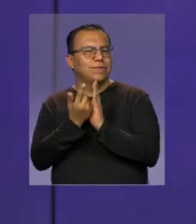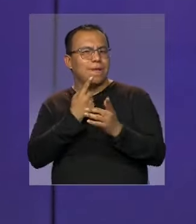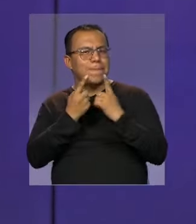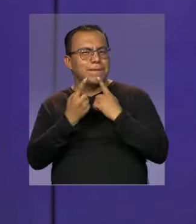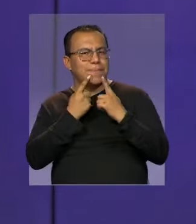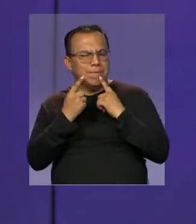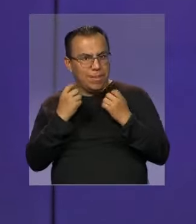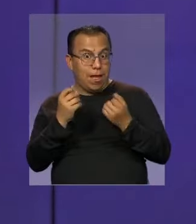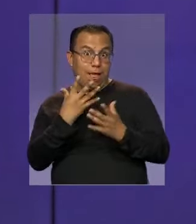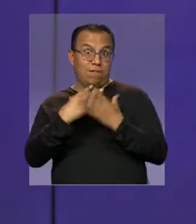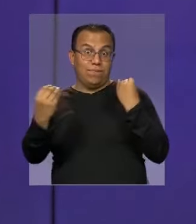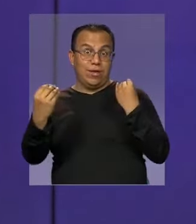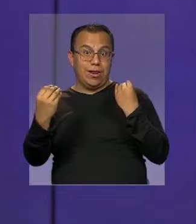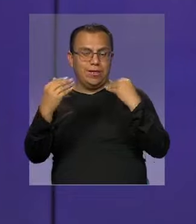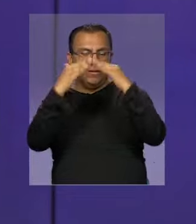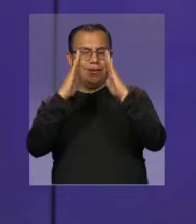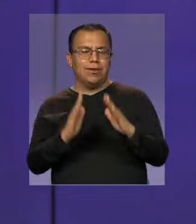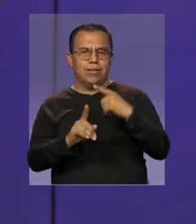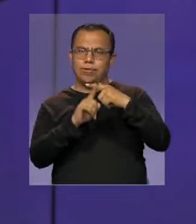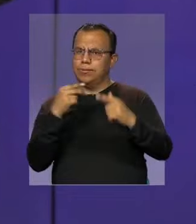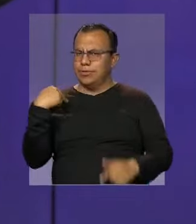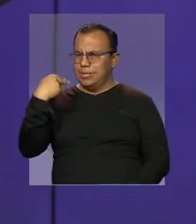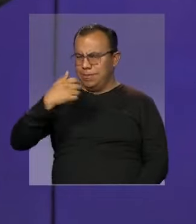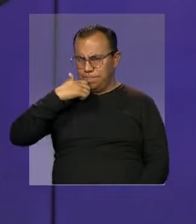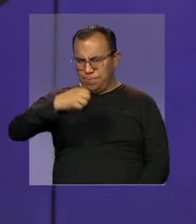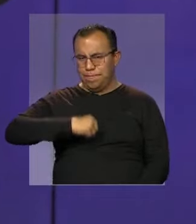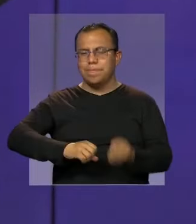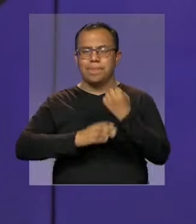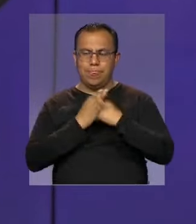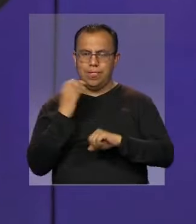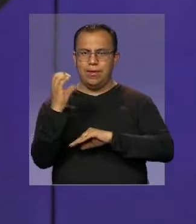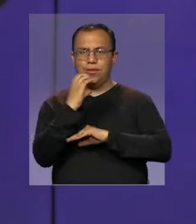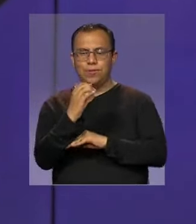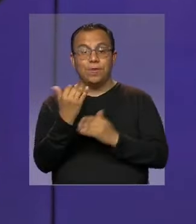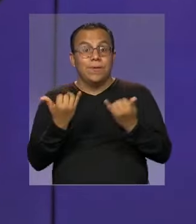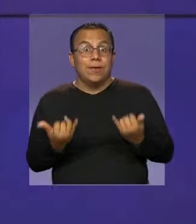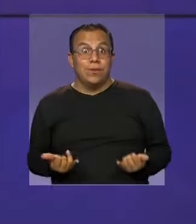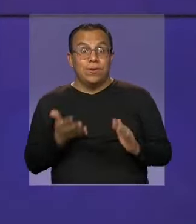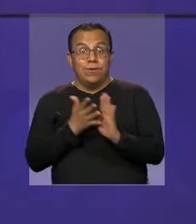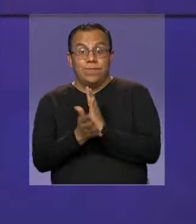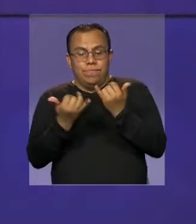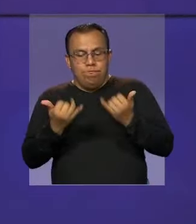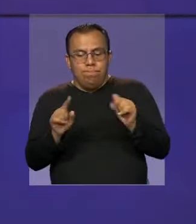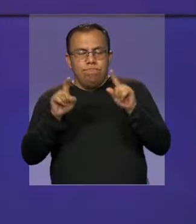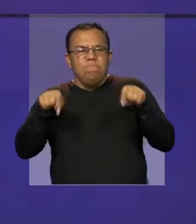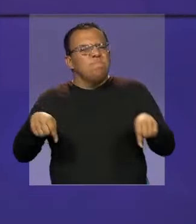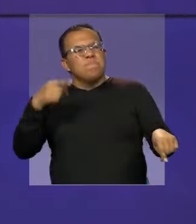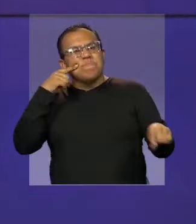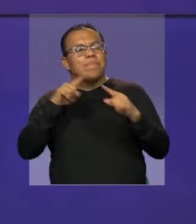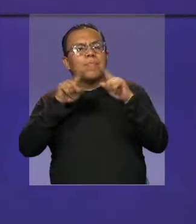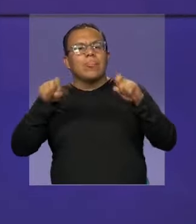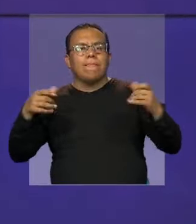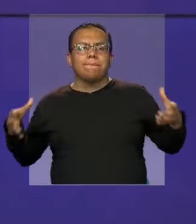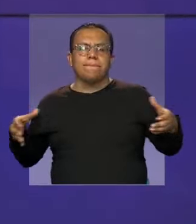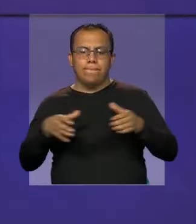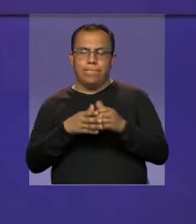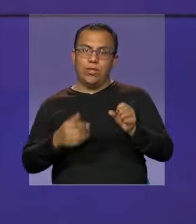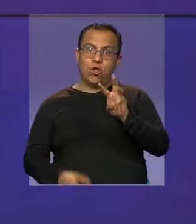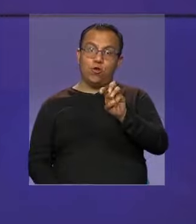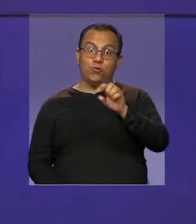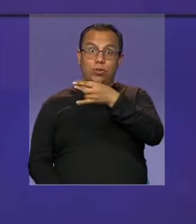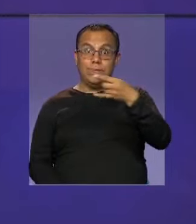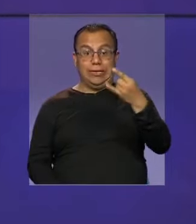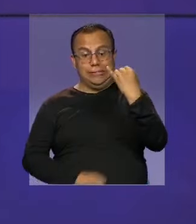Conversaciones fuera de la catedral, una historia del derecho al aborto en Colombia. De esta manera llegamos al final de esta emisión 8 de marzo en el